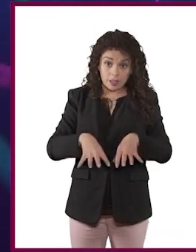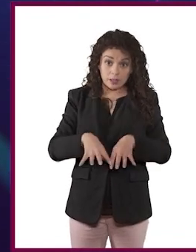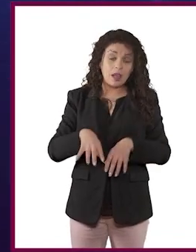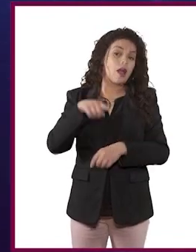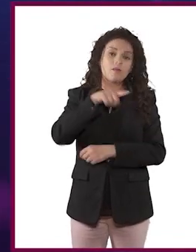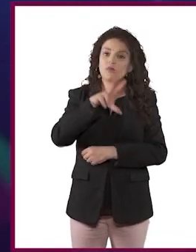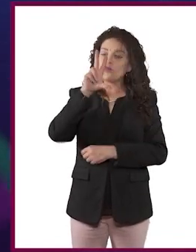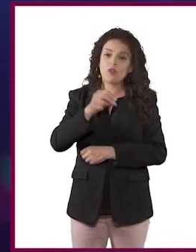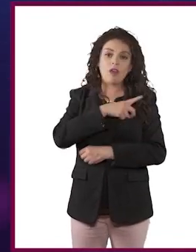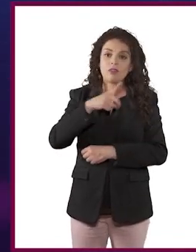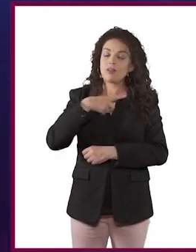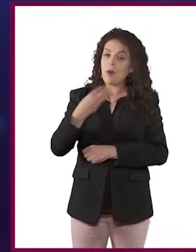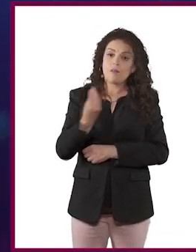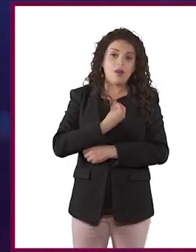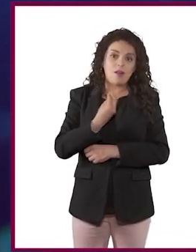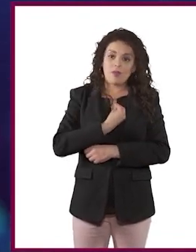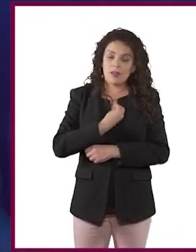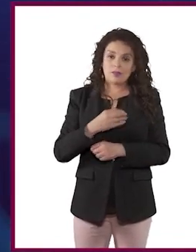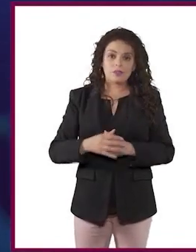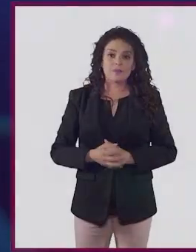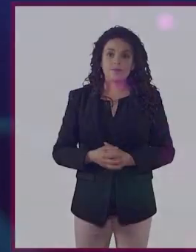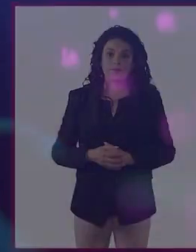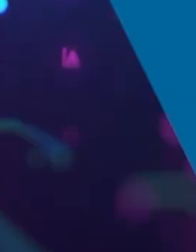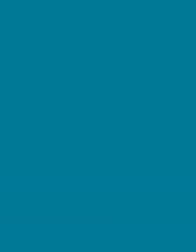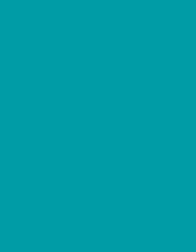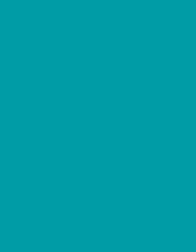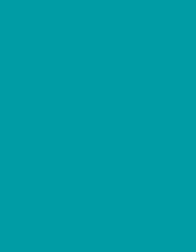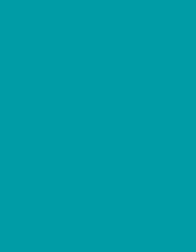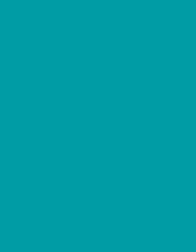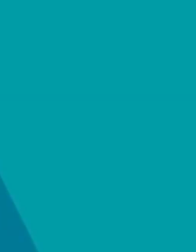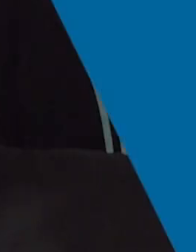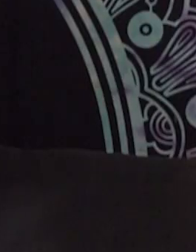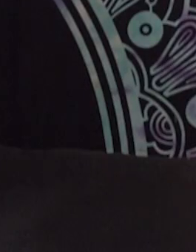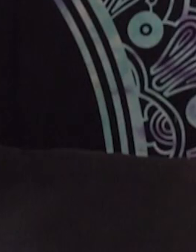ejercen violencia laboral sobre ti, no te dejes.